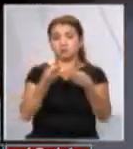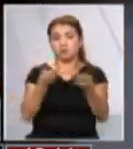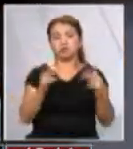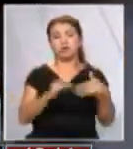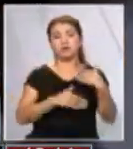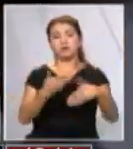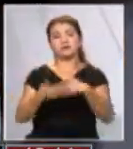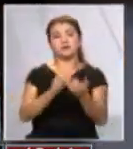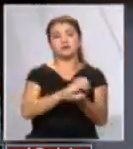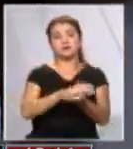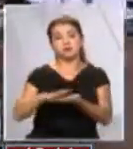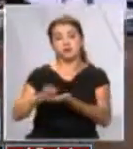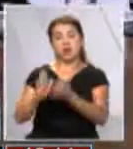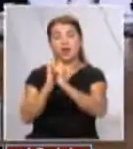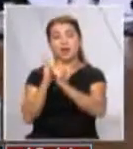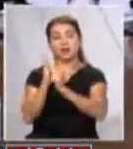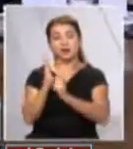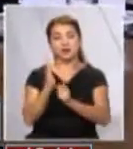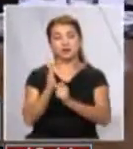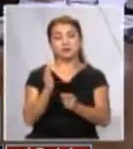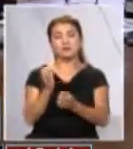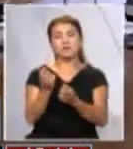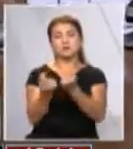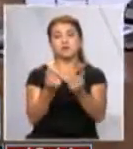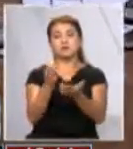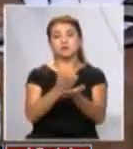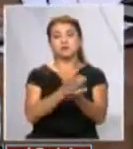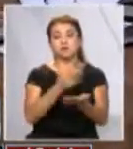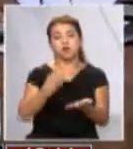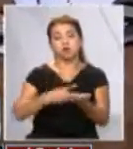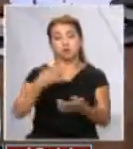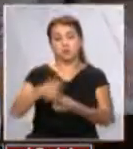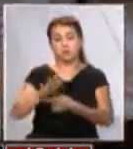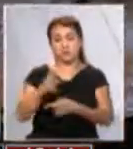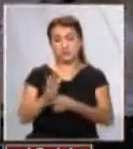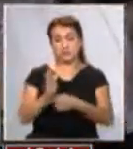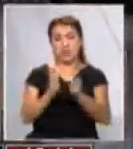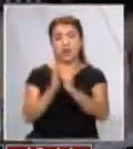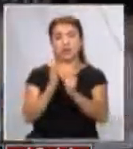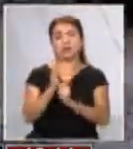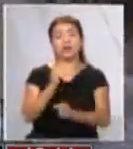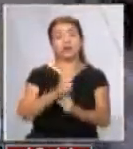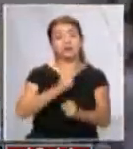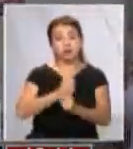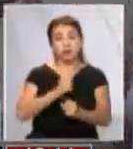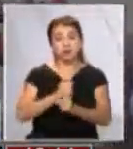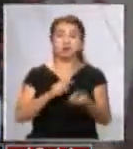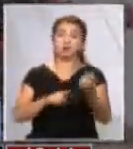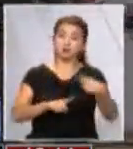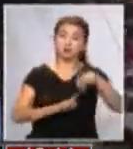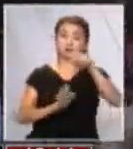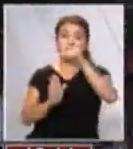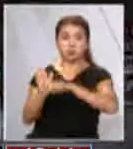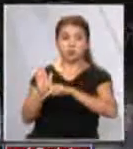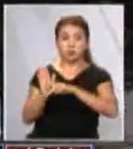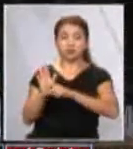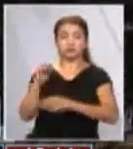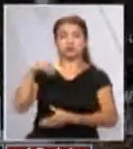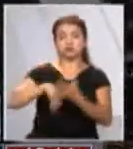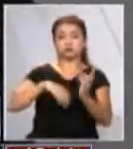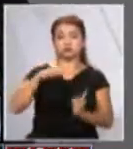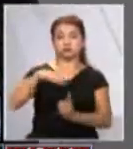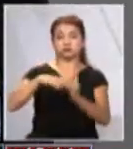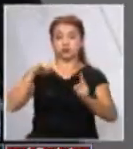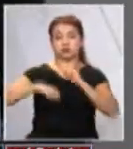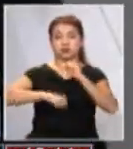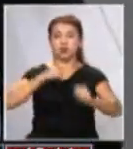la gratuidad, la agenda también presupuestaria del 2015, la agenda laboral también, que es otro de los proyectos que va a encabezar este